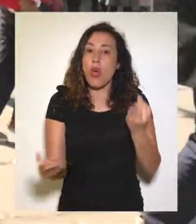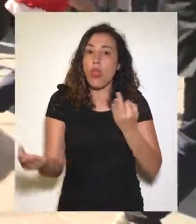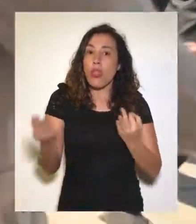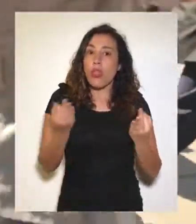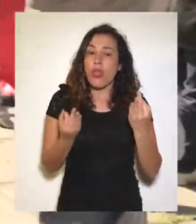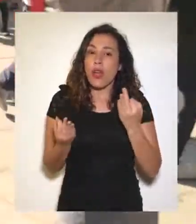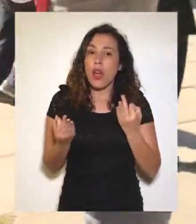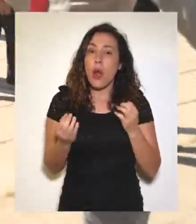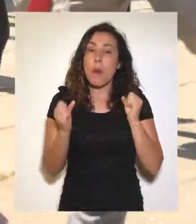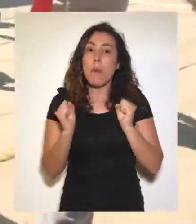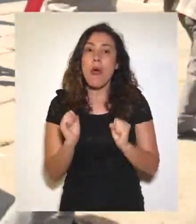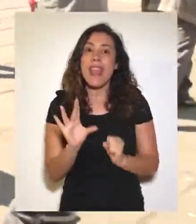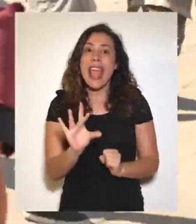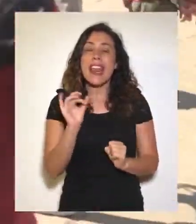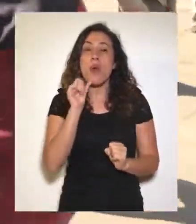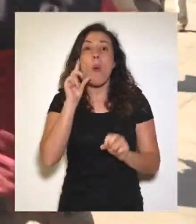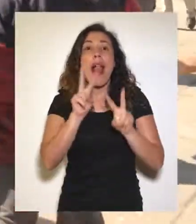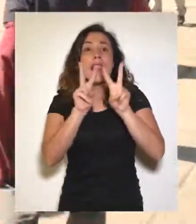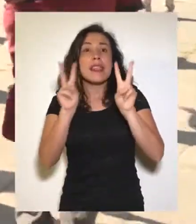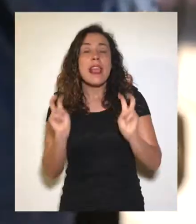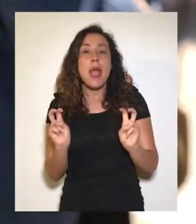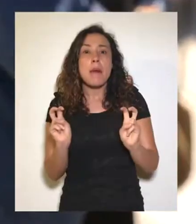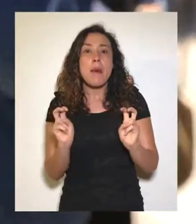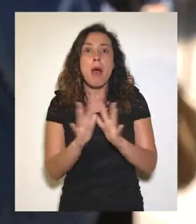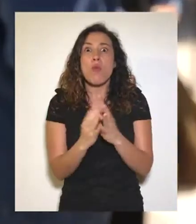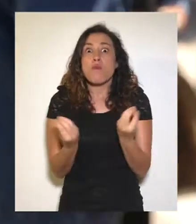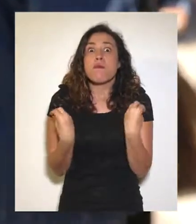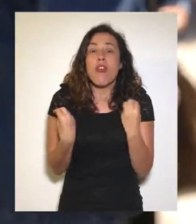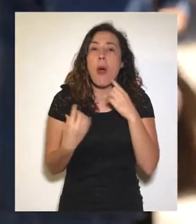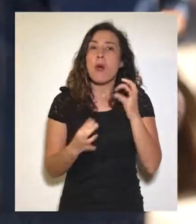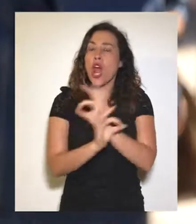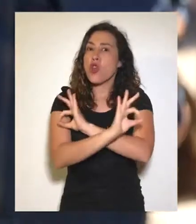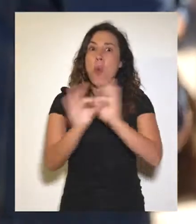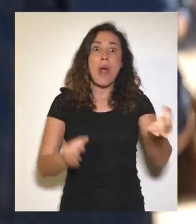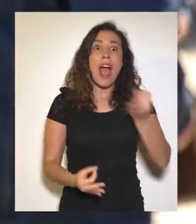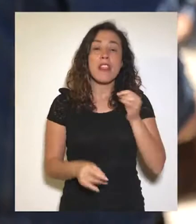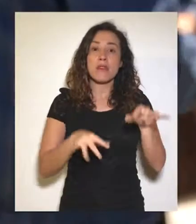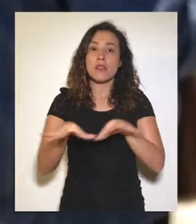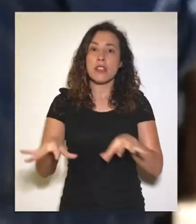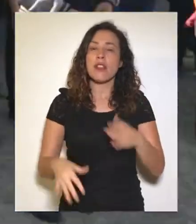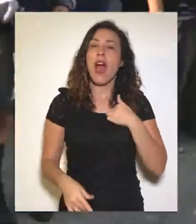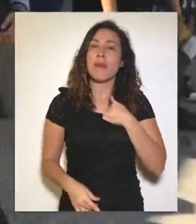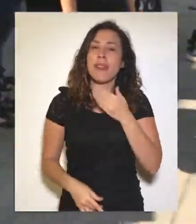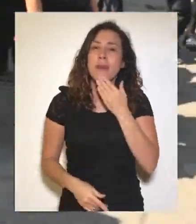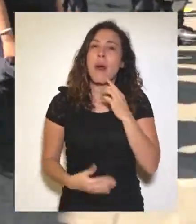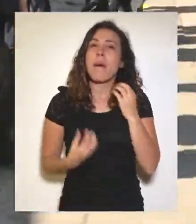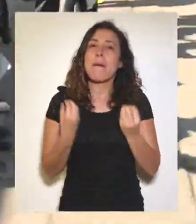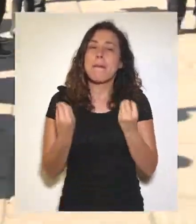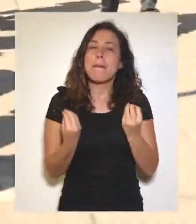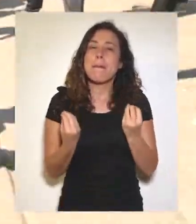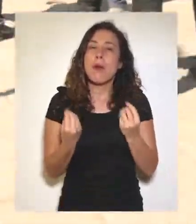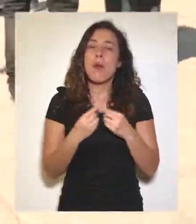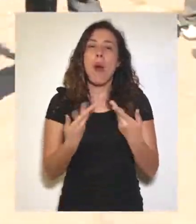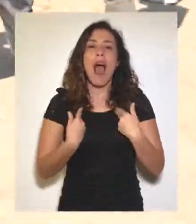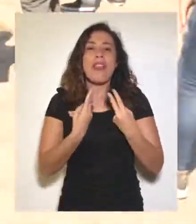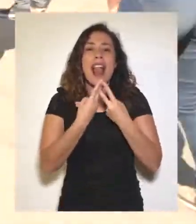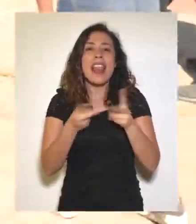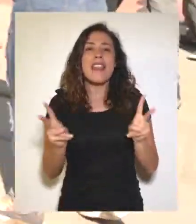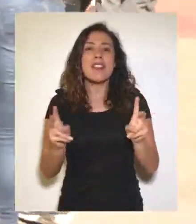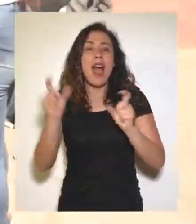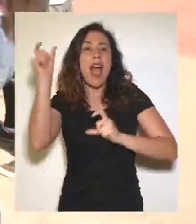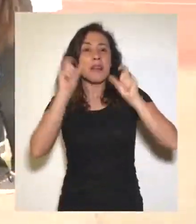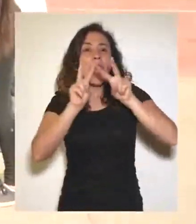Cuando nos dijeron que podíamos elegir de qué tema hacerlo, fue súper genial porque nunca nos habían dicho eso. A mí igual, porque dieron como la